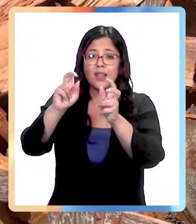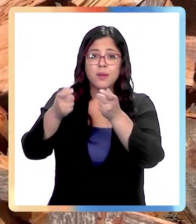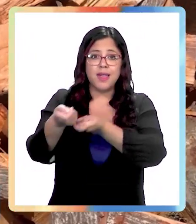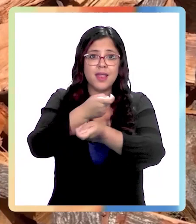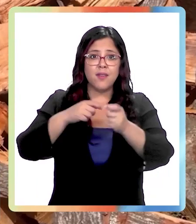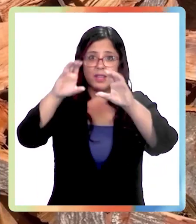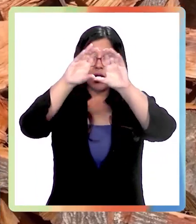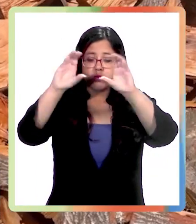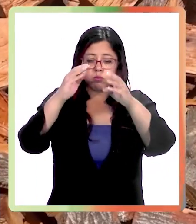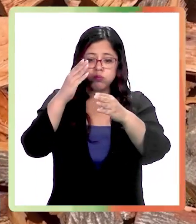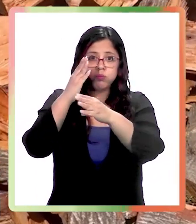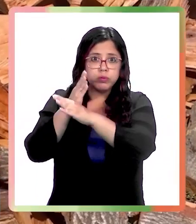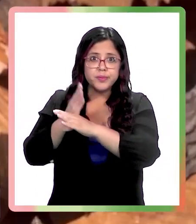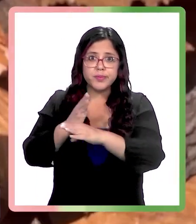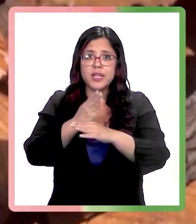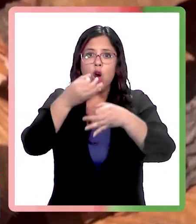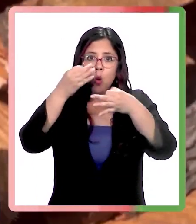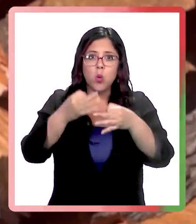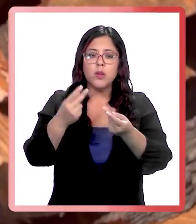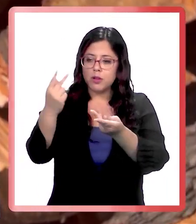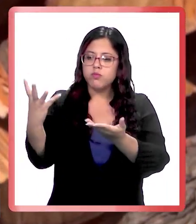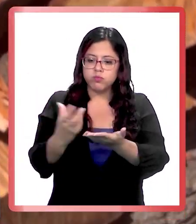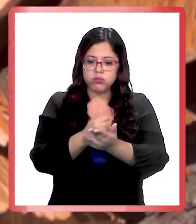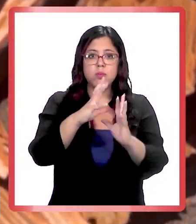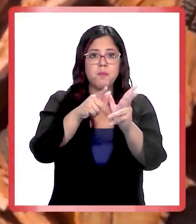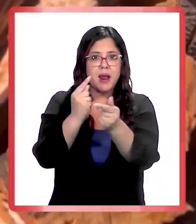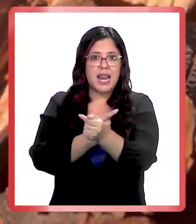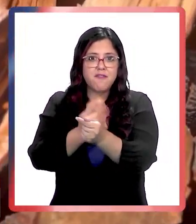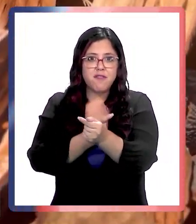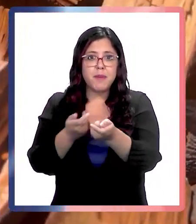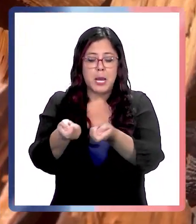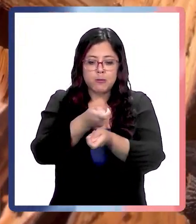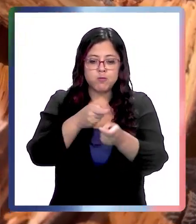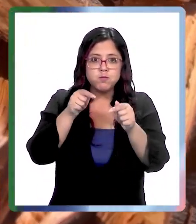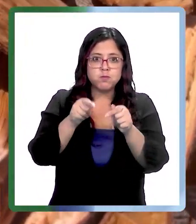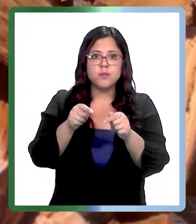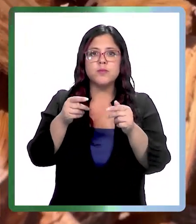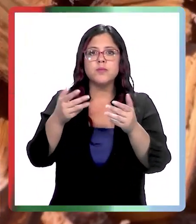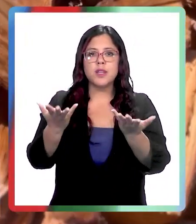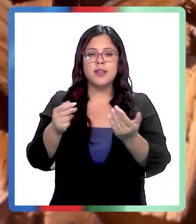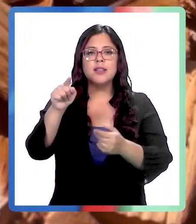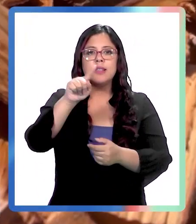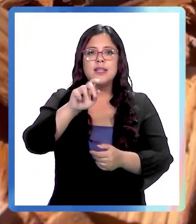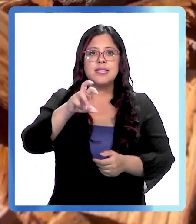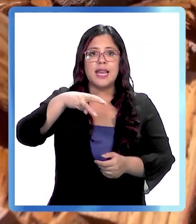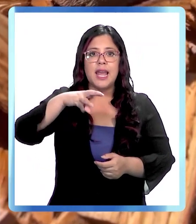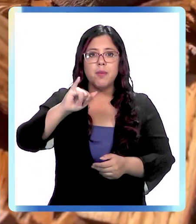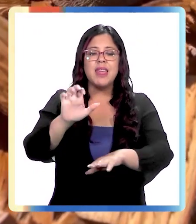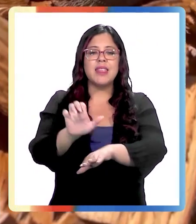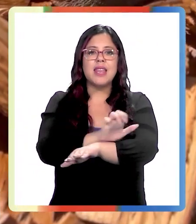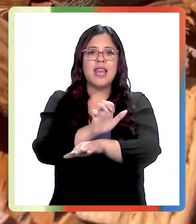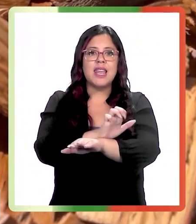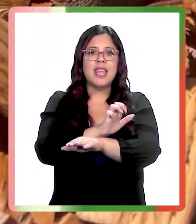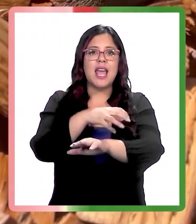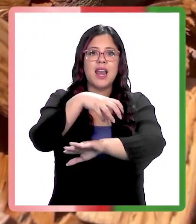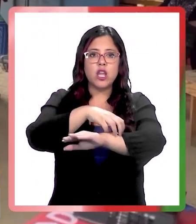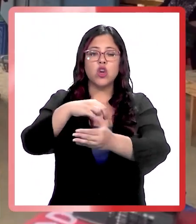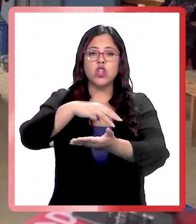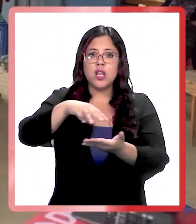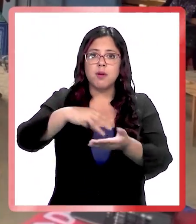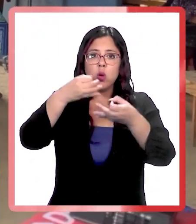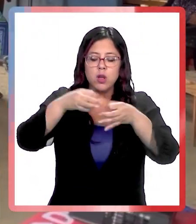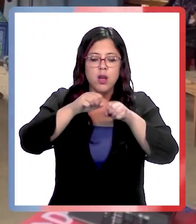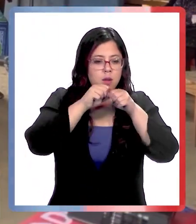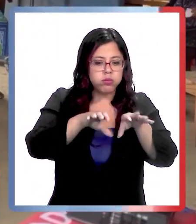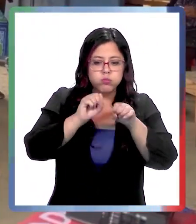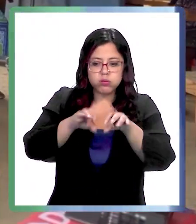la actividad económica que genera sustento a las familias, la Seremi de Energía del Maule ha desarrollado un despliegue para capacitar